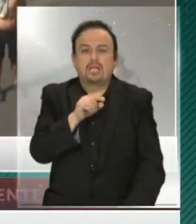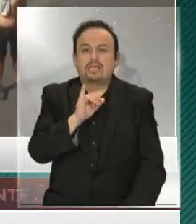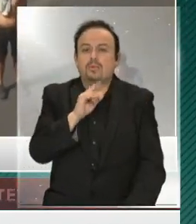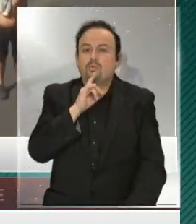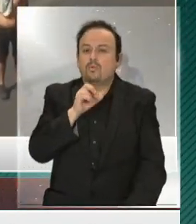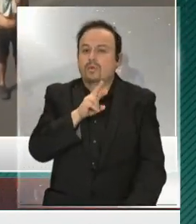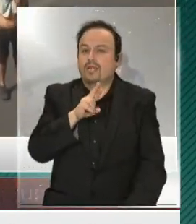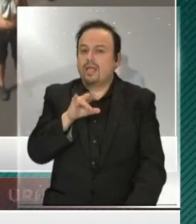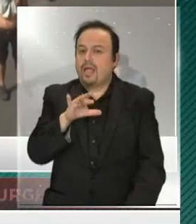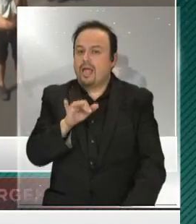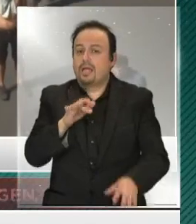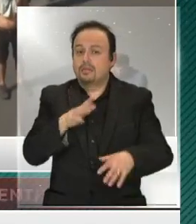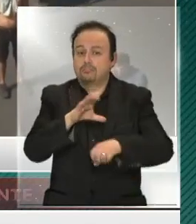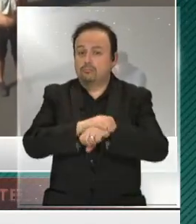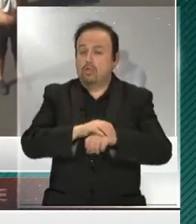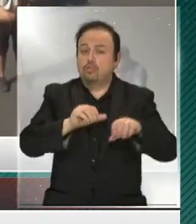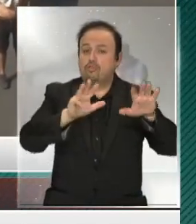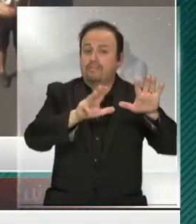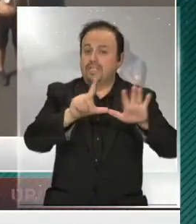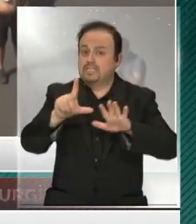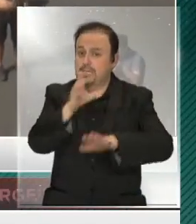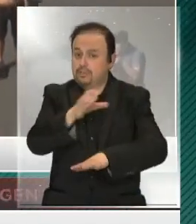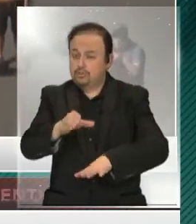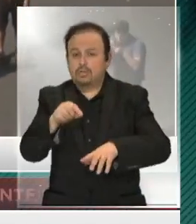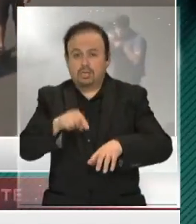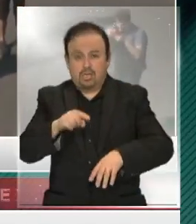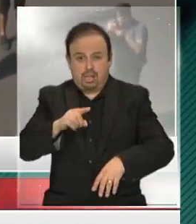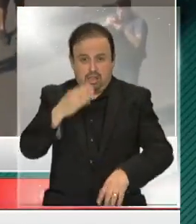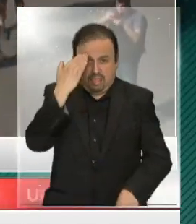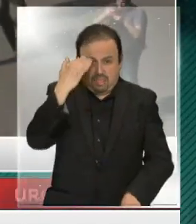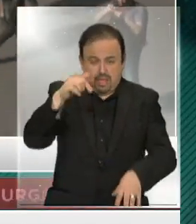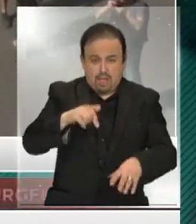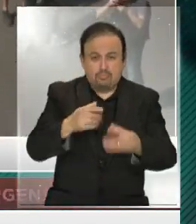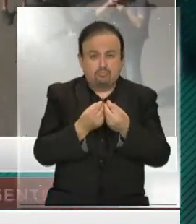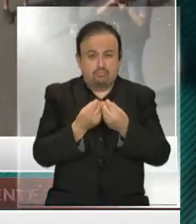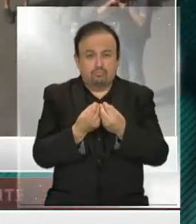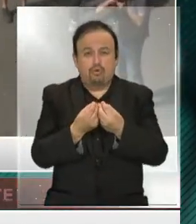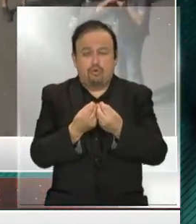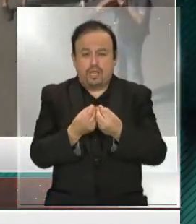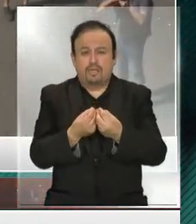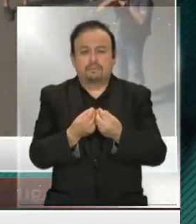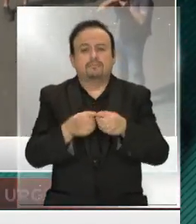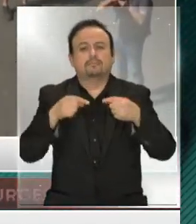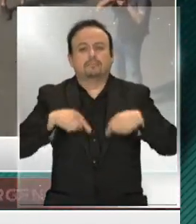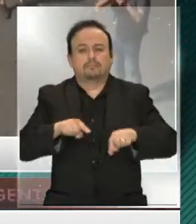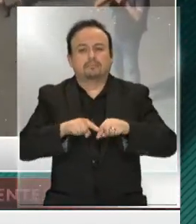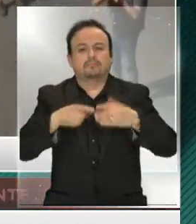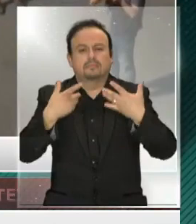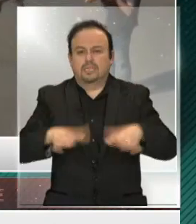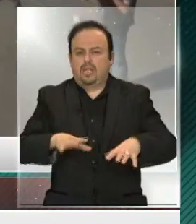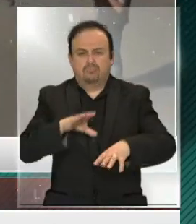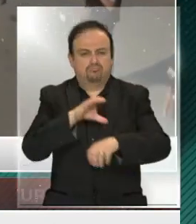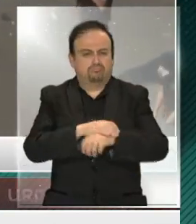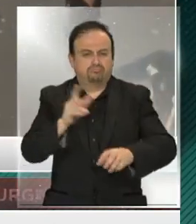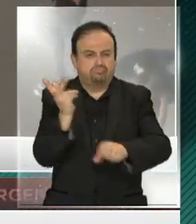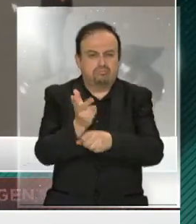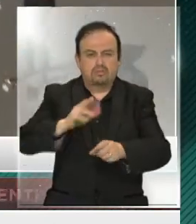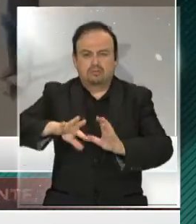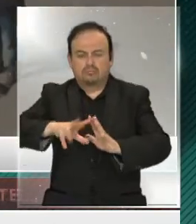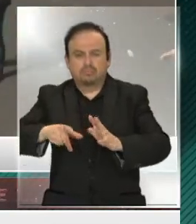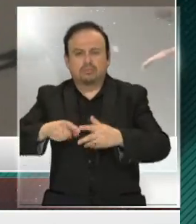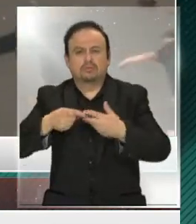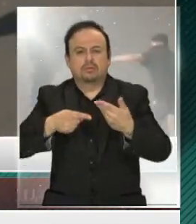también la detención de 97 personas durante esta jornada muchas de ellas ligadas a saqueos exactamente la información